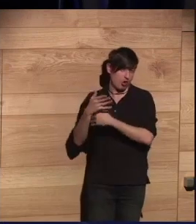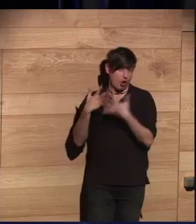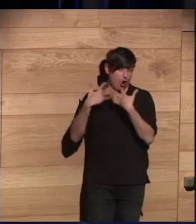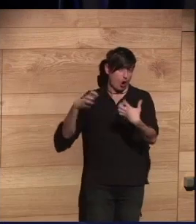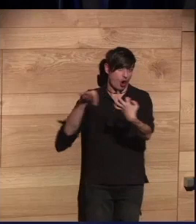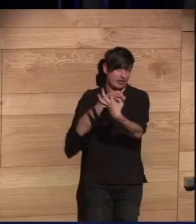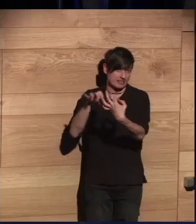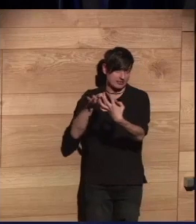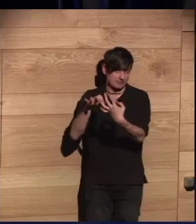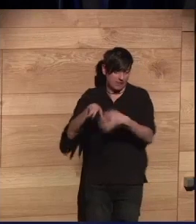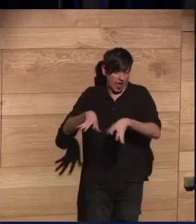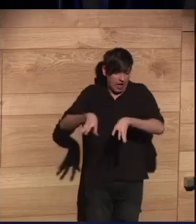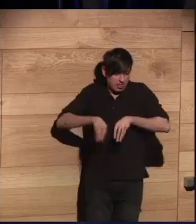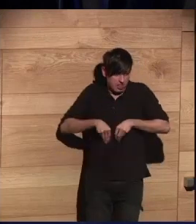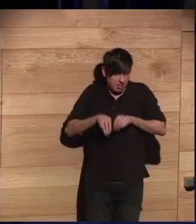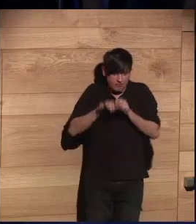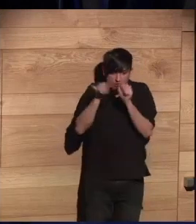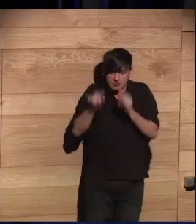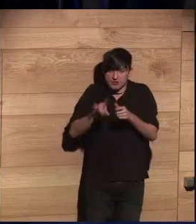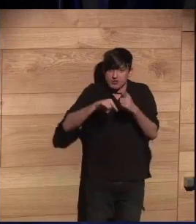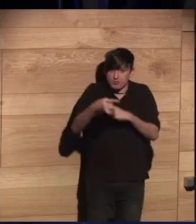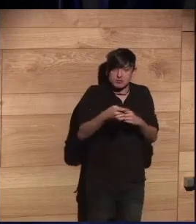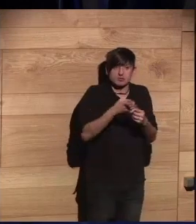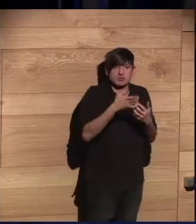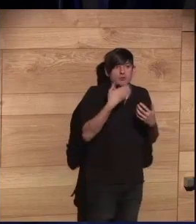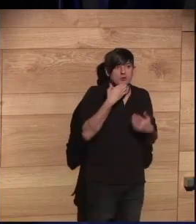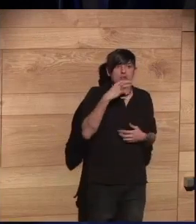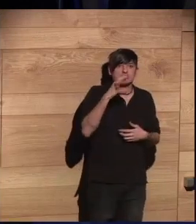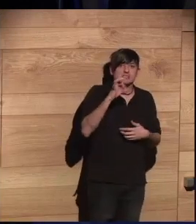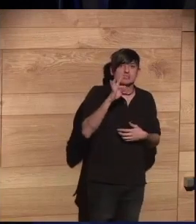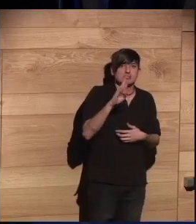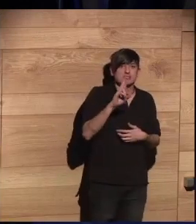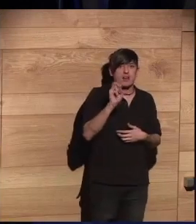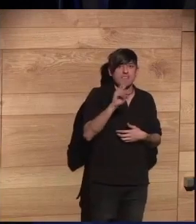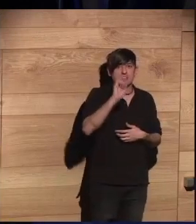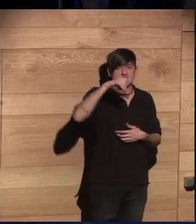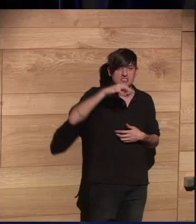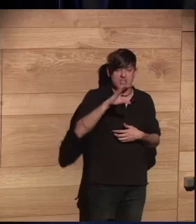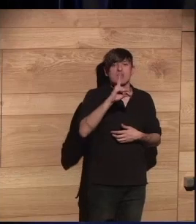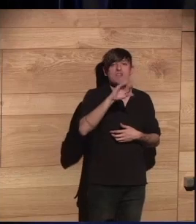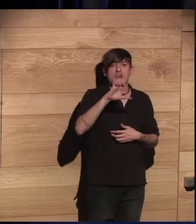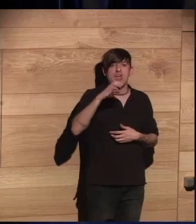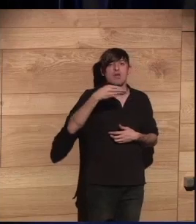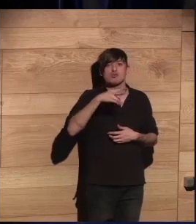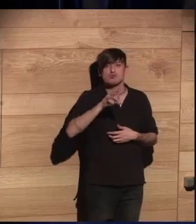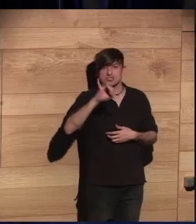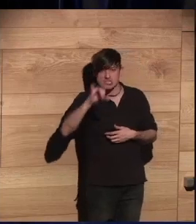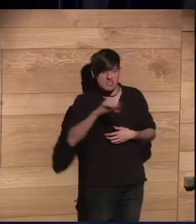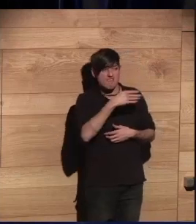su formato, y luego los compositores posteriores, pues como Stravinsky, Falla, Debussy, lo que intentan